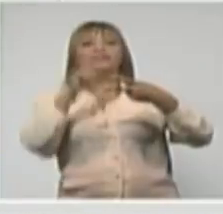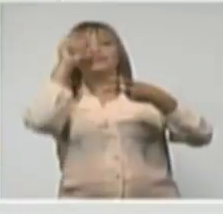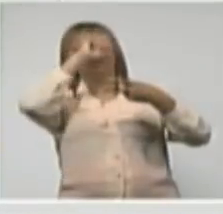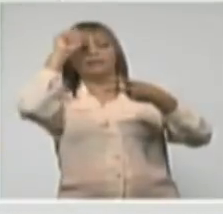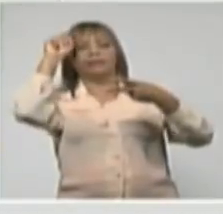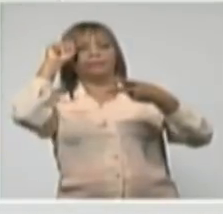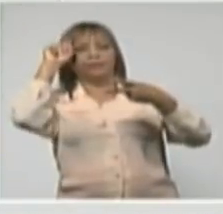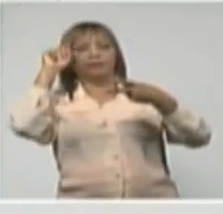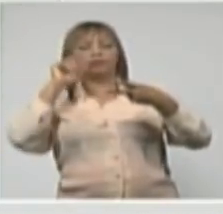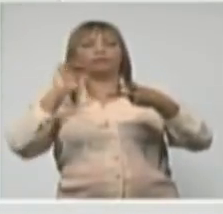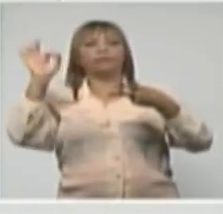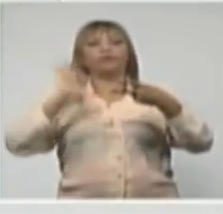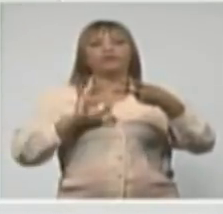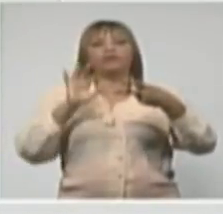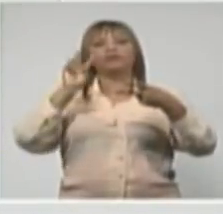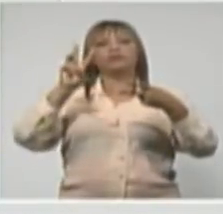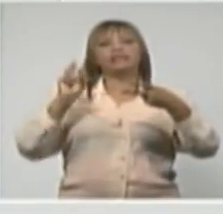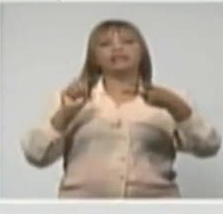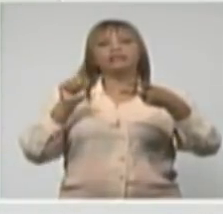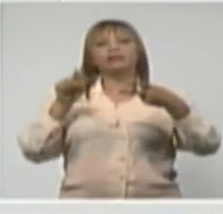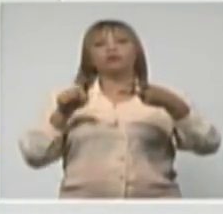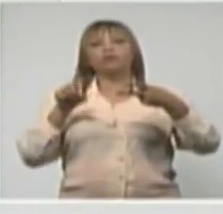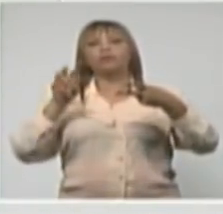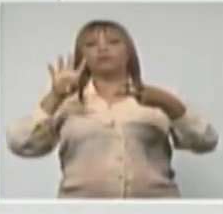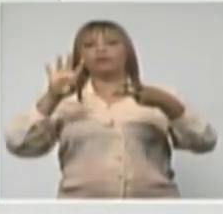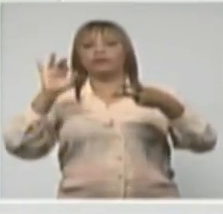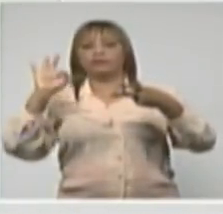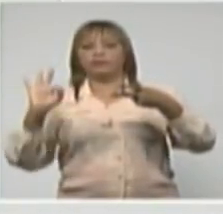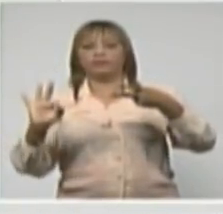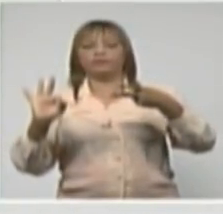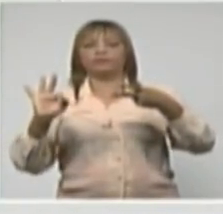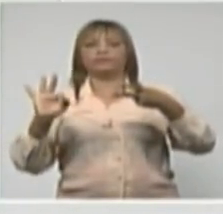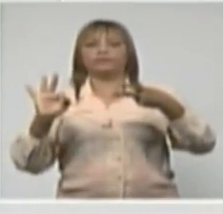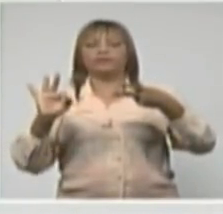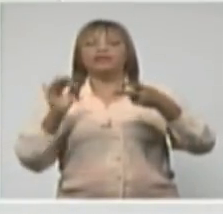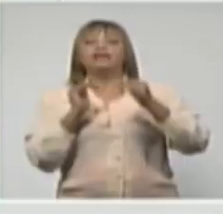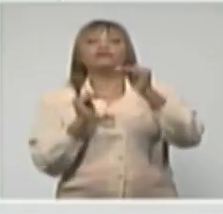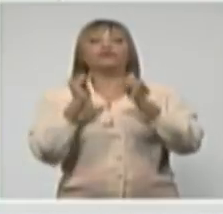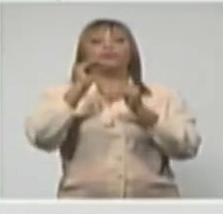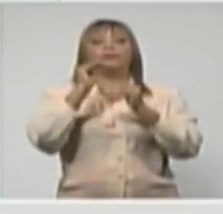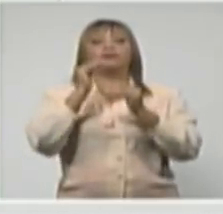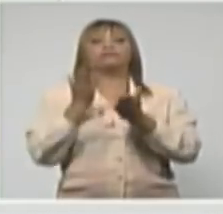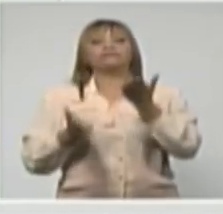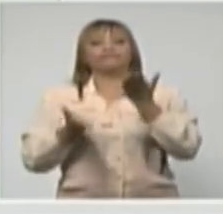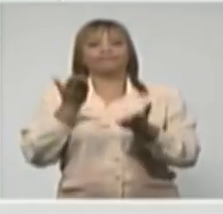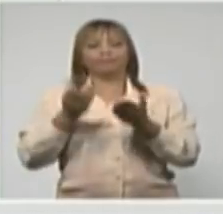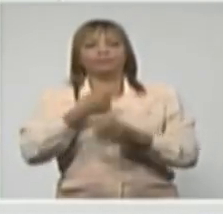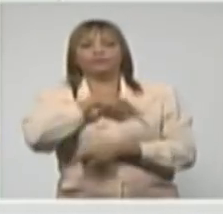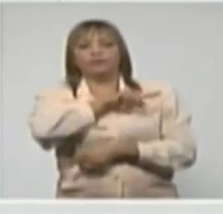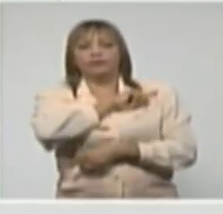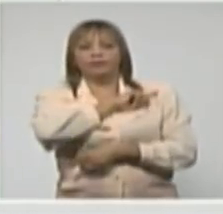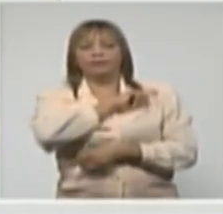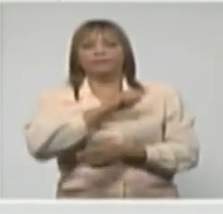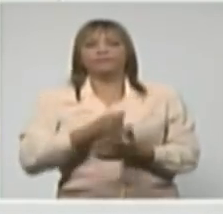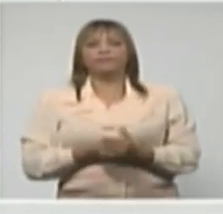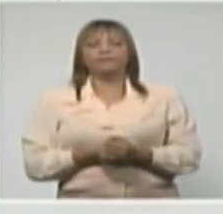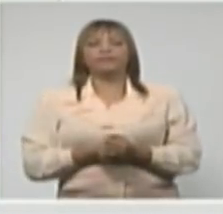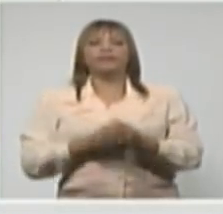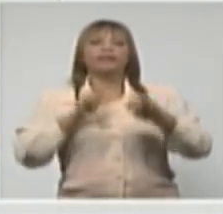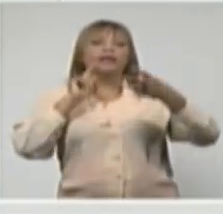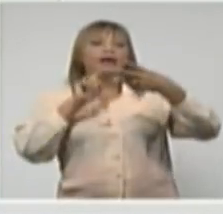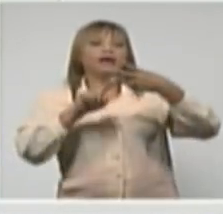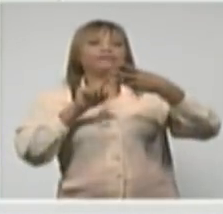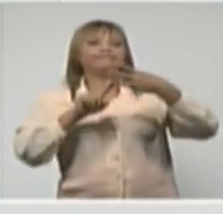tasa de 30,48, superior a la del día de ayer. Le sigue La Habana con